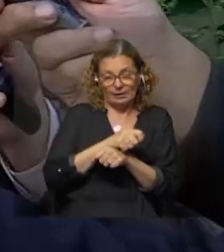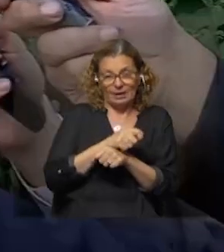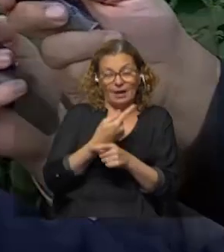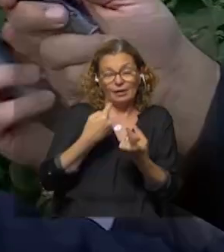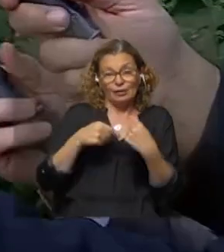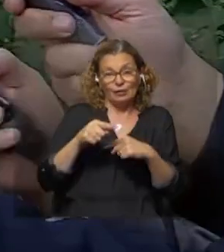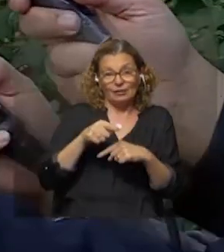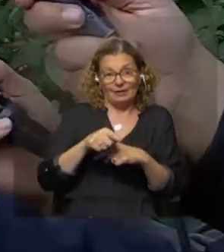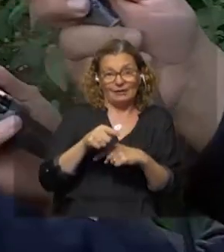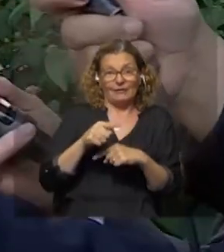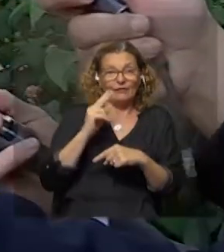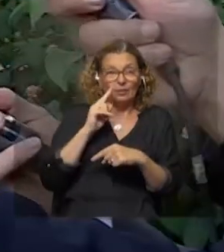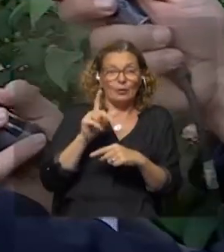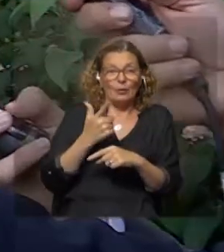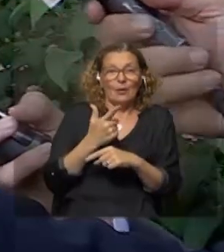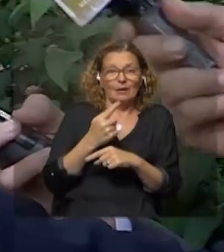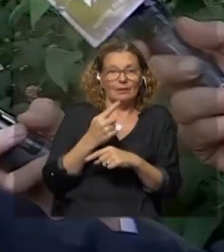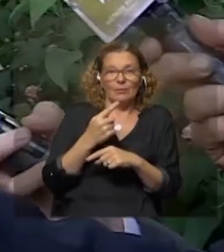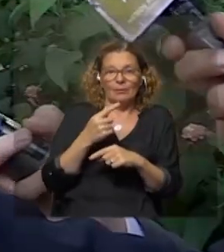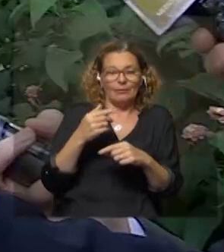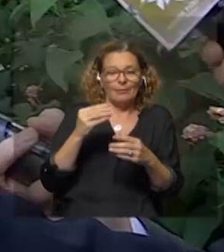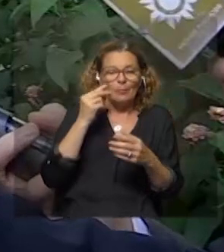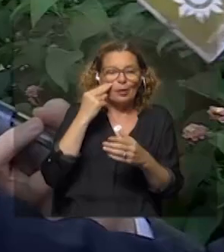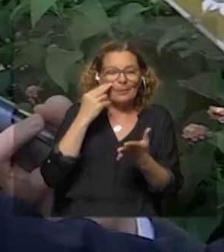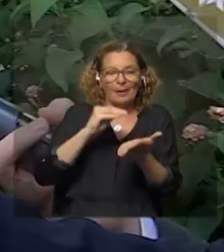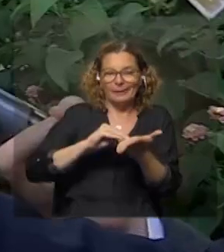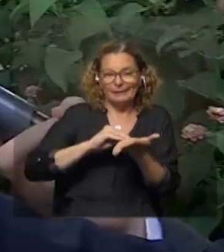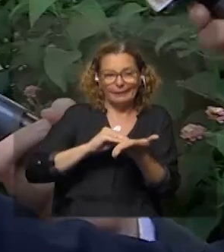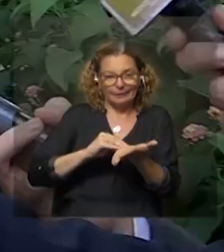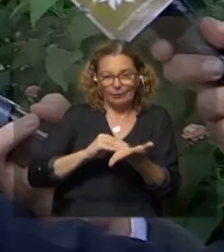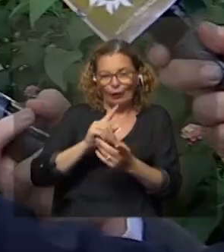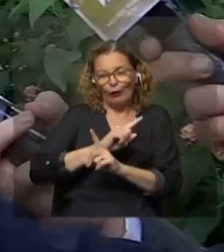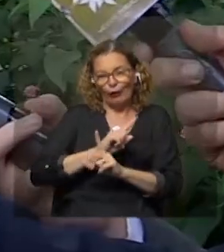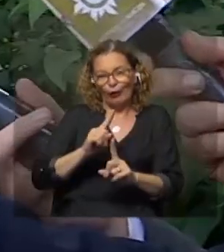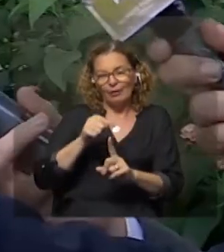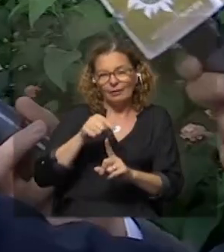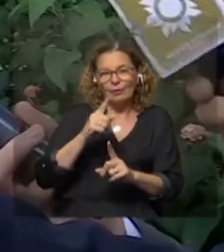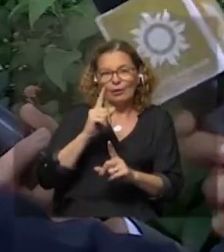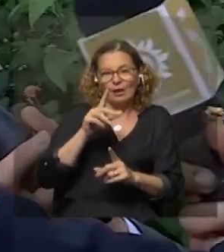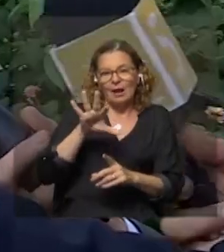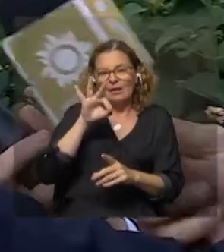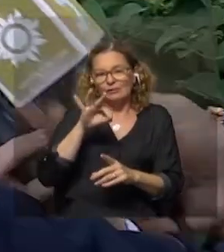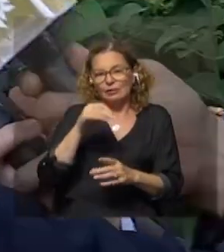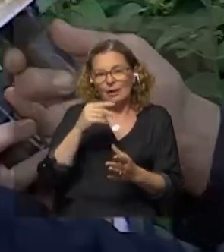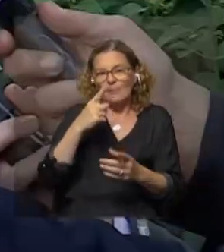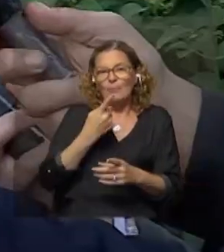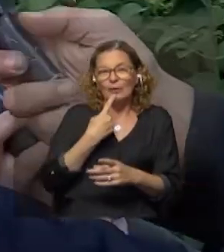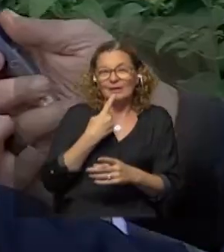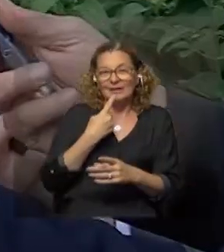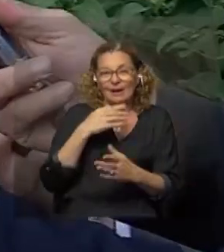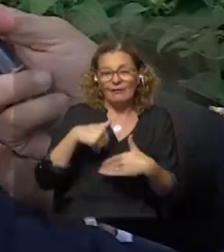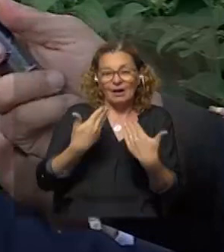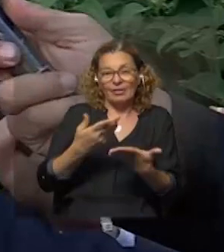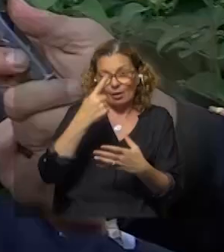acá No hay irregularidades administrativas acá lo que hay son decisiones políticas de haber dado un